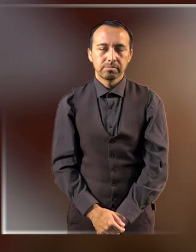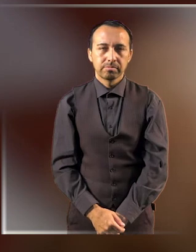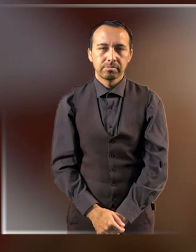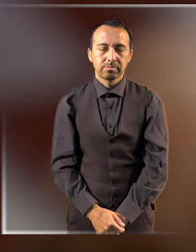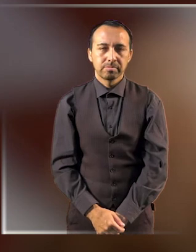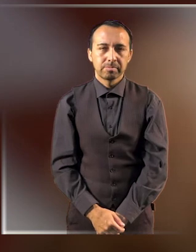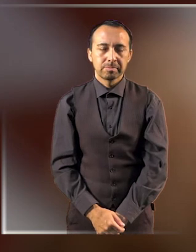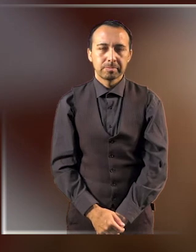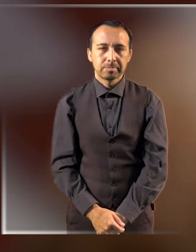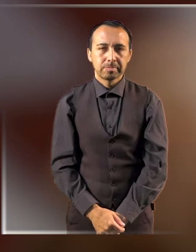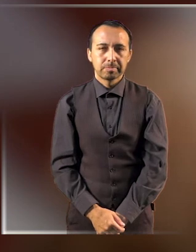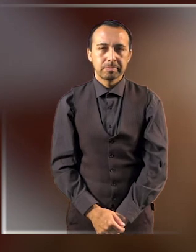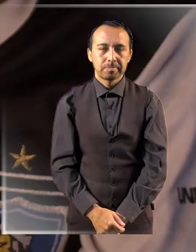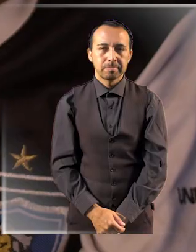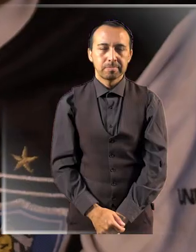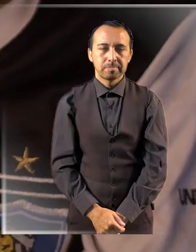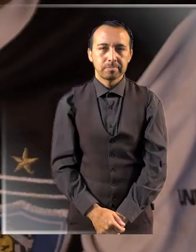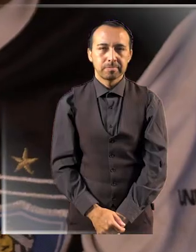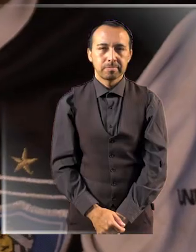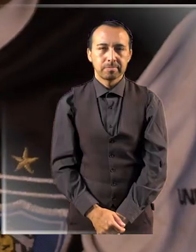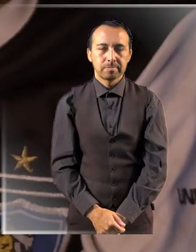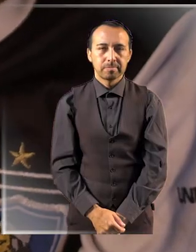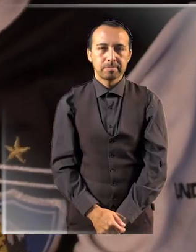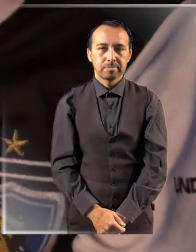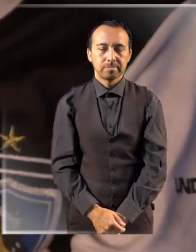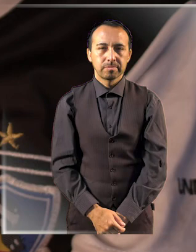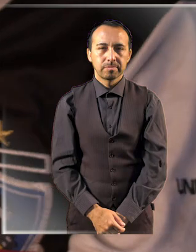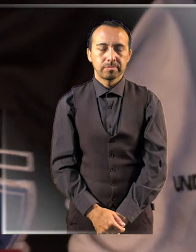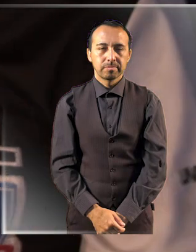Algo más hermoso que esto no habrá.